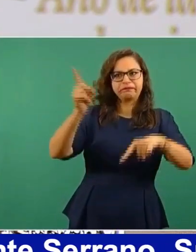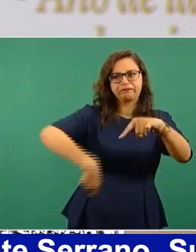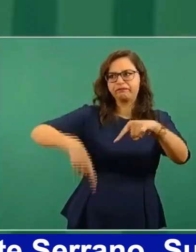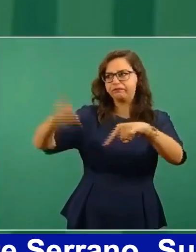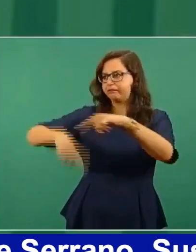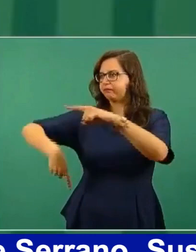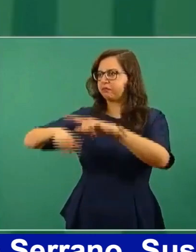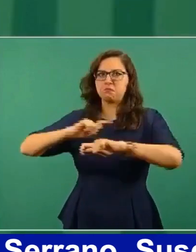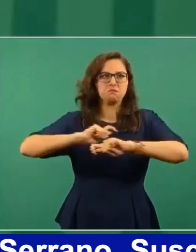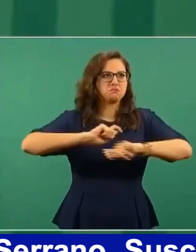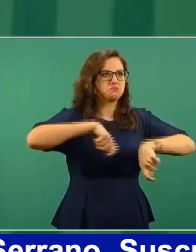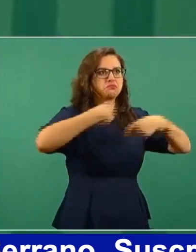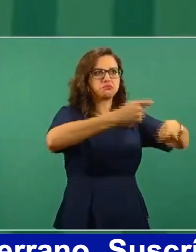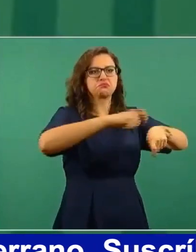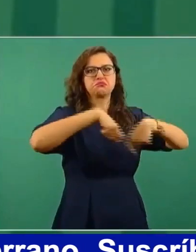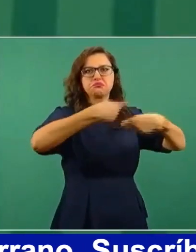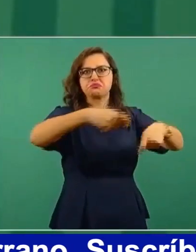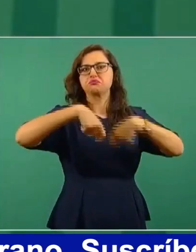entregaron